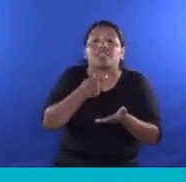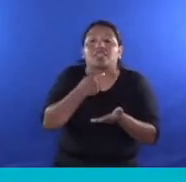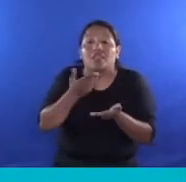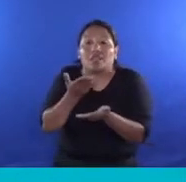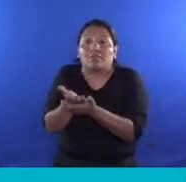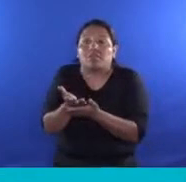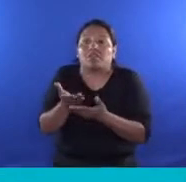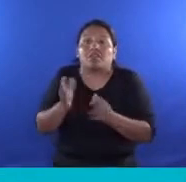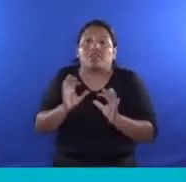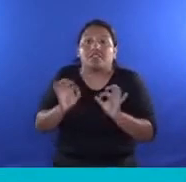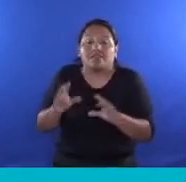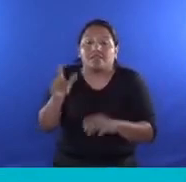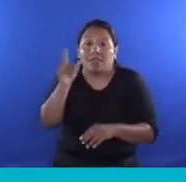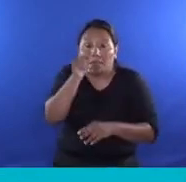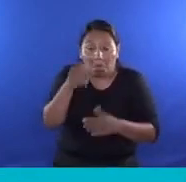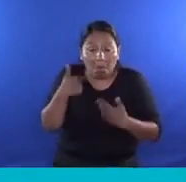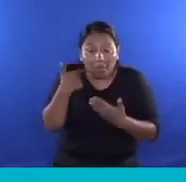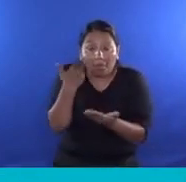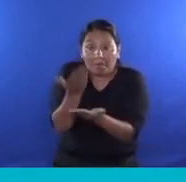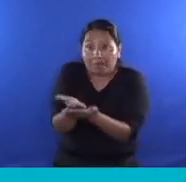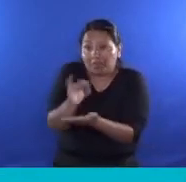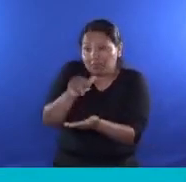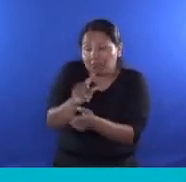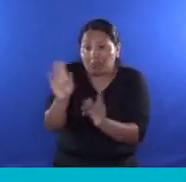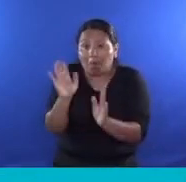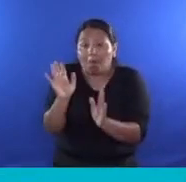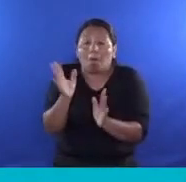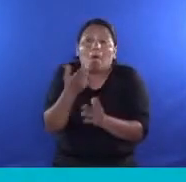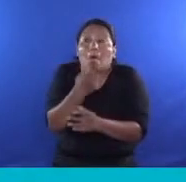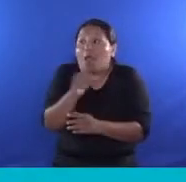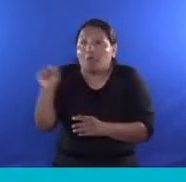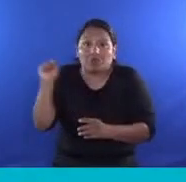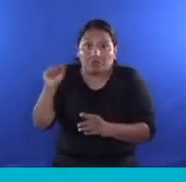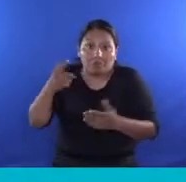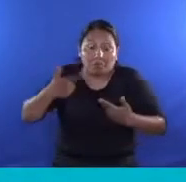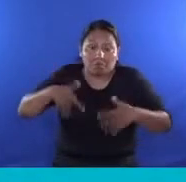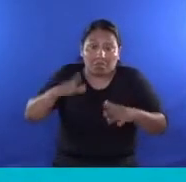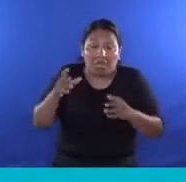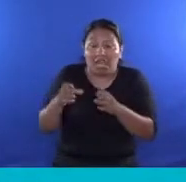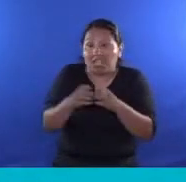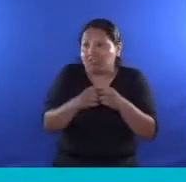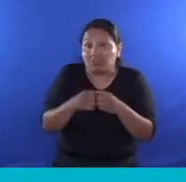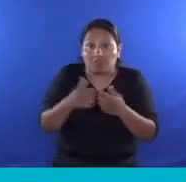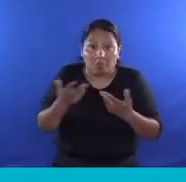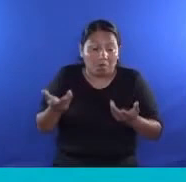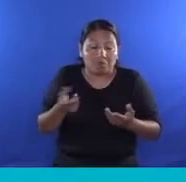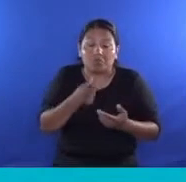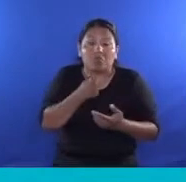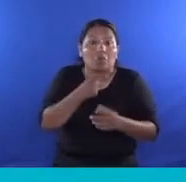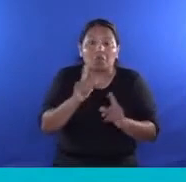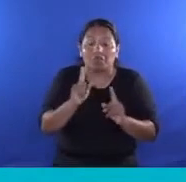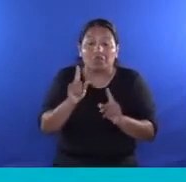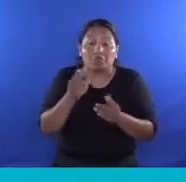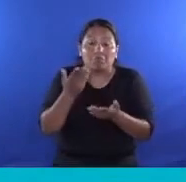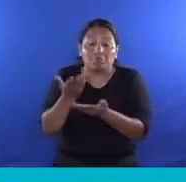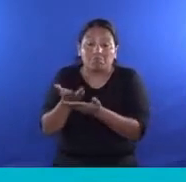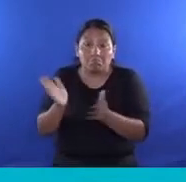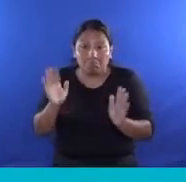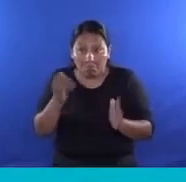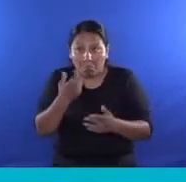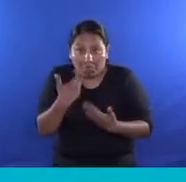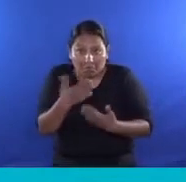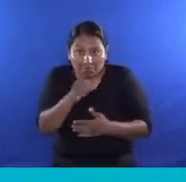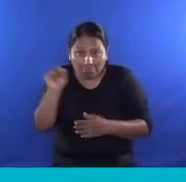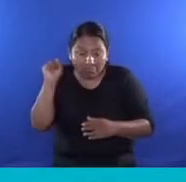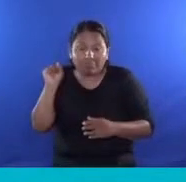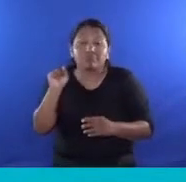de su licencia de paternidad, puede presentarla o no. También puede ausentarse a la sesión si no quiere presentarla. Lo que se